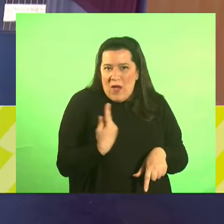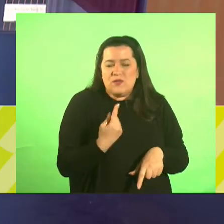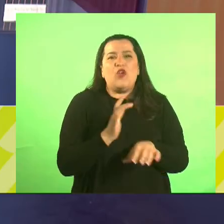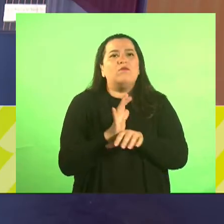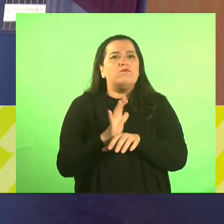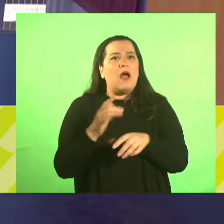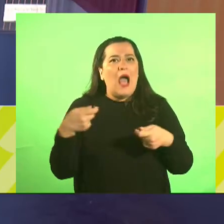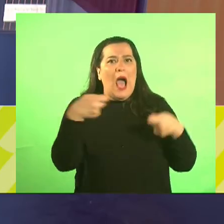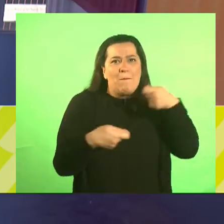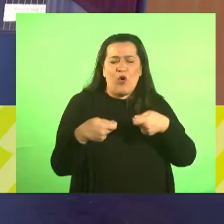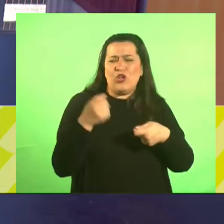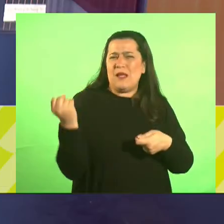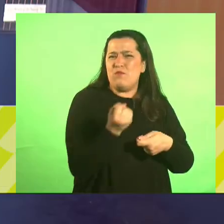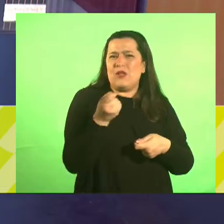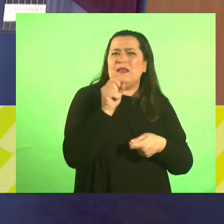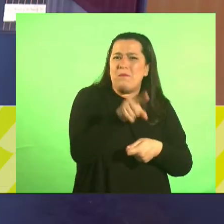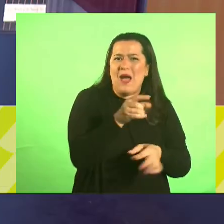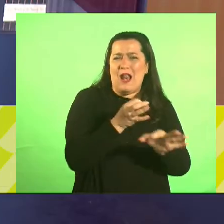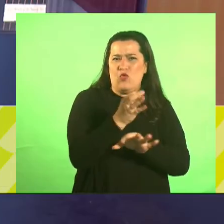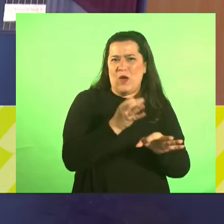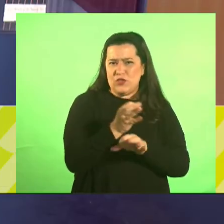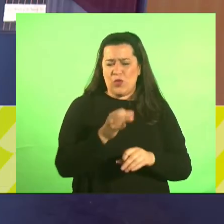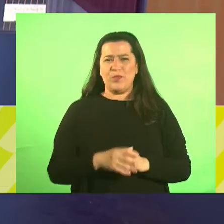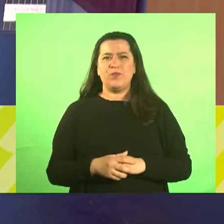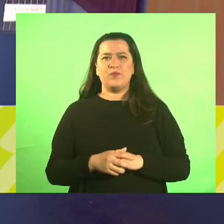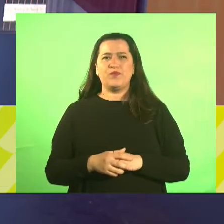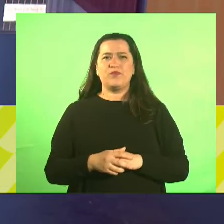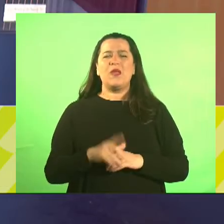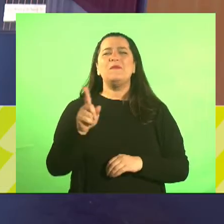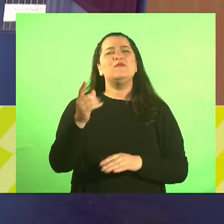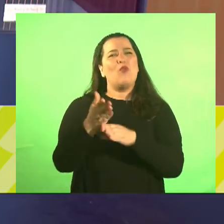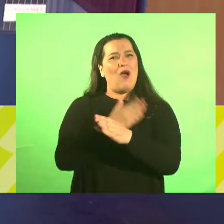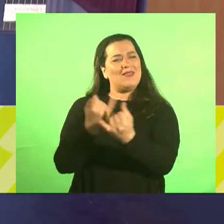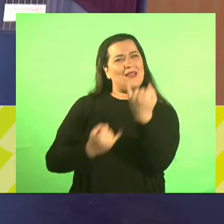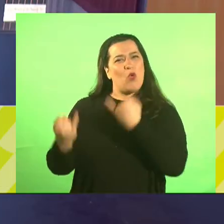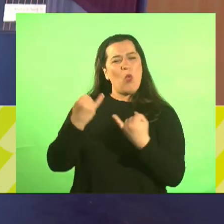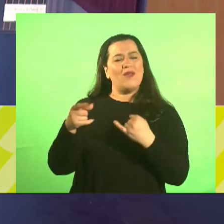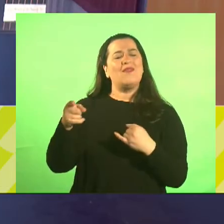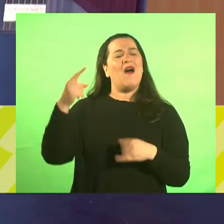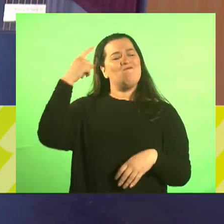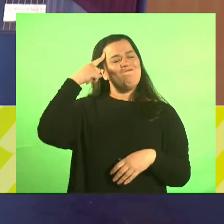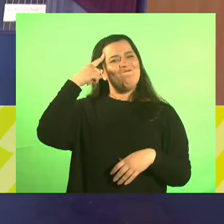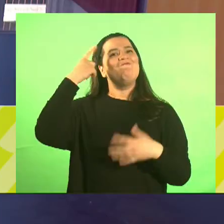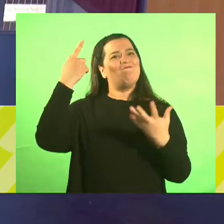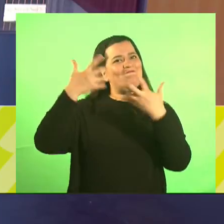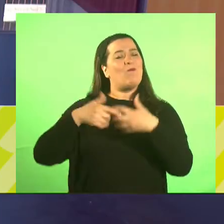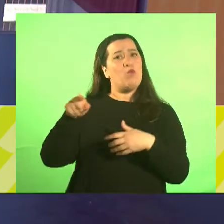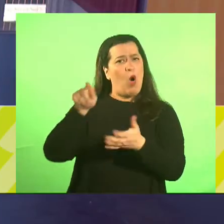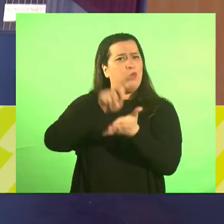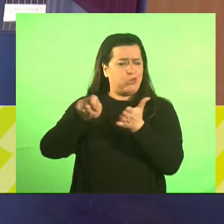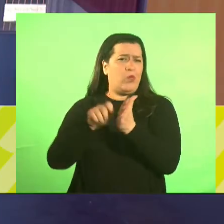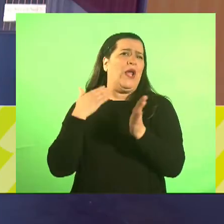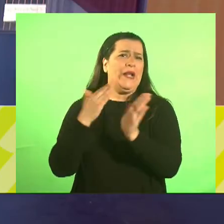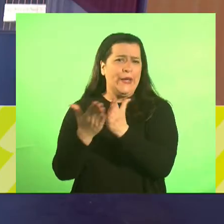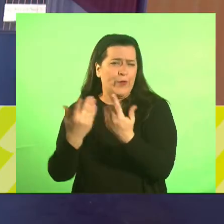aporte, sobre todo para la educación. Lo que estabas contando me hace pensar en que, bueno, vos escribiste varios